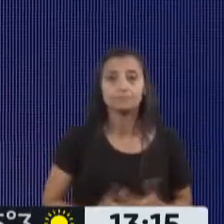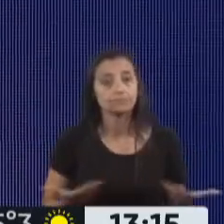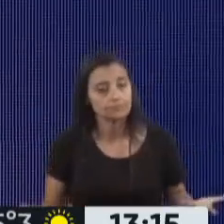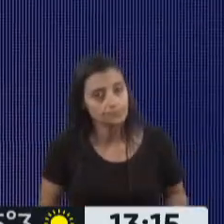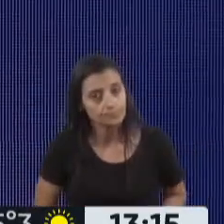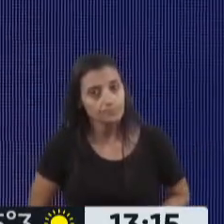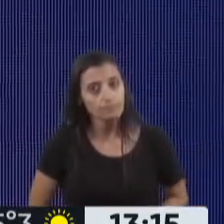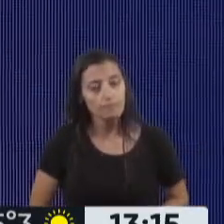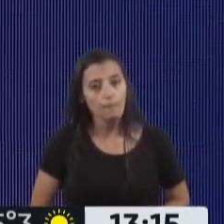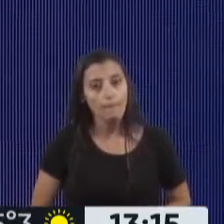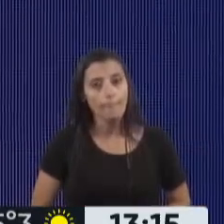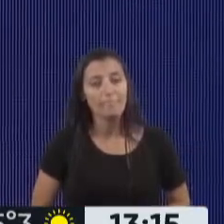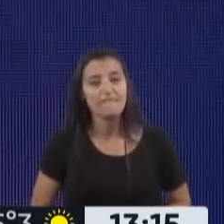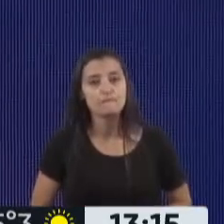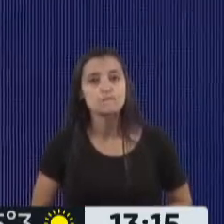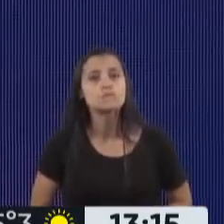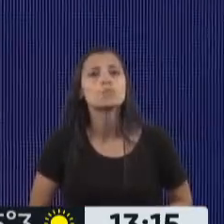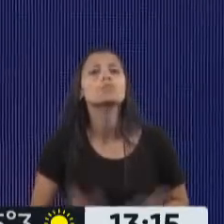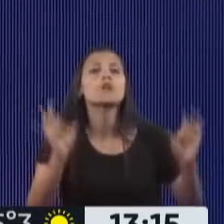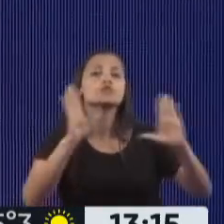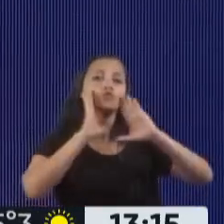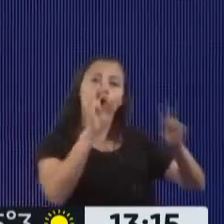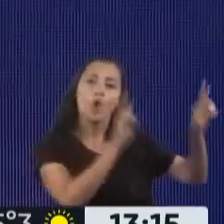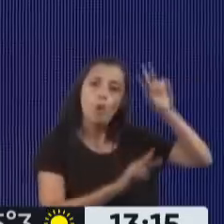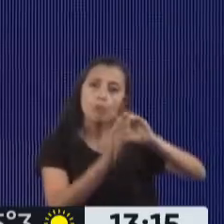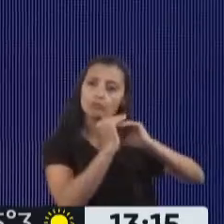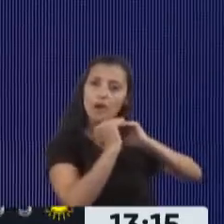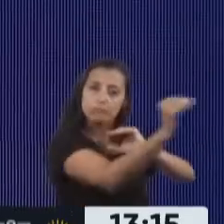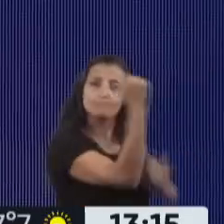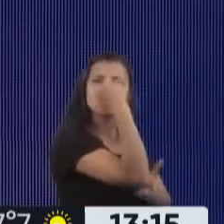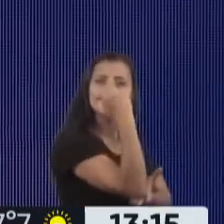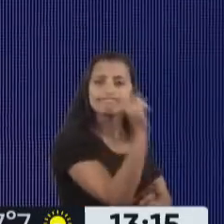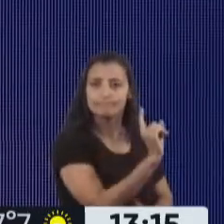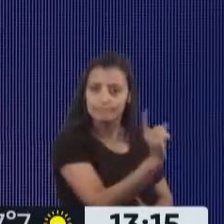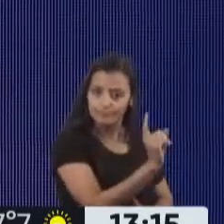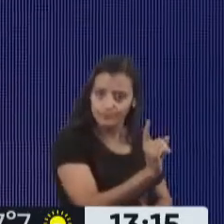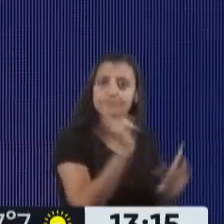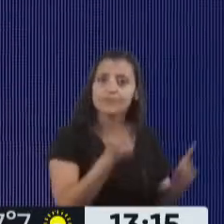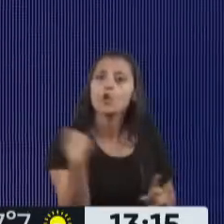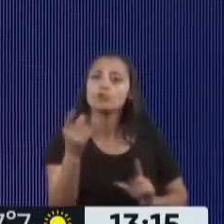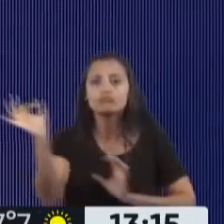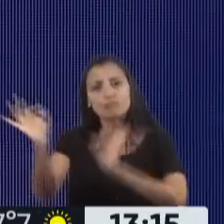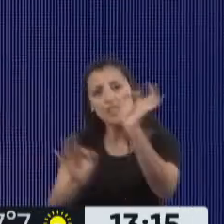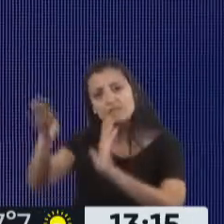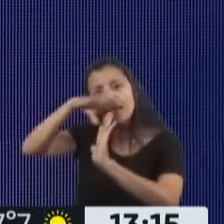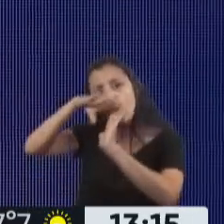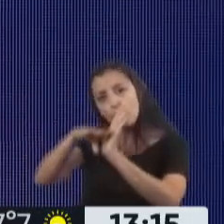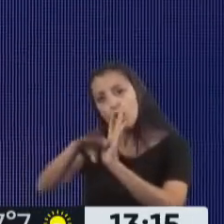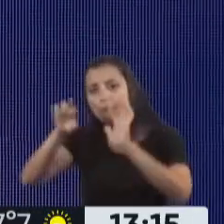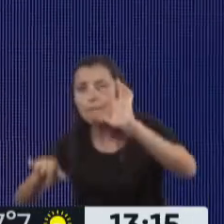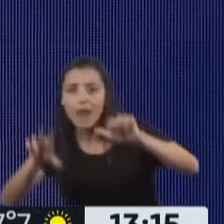Pero no todo fue la estabilización, es decir, no solo se hizo un programa de estabilización,